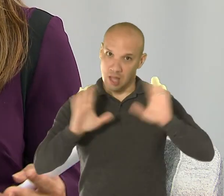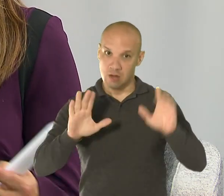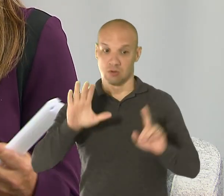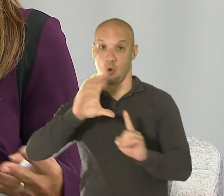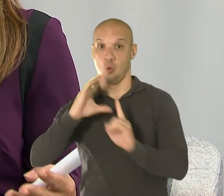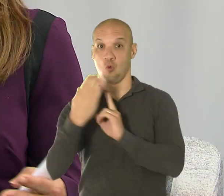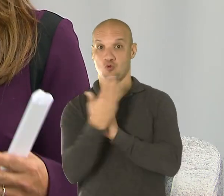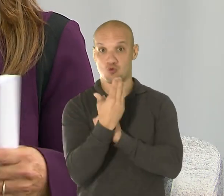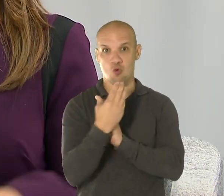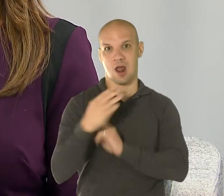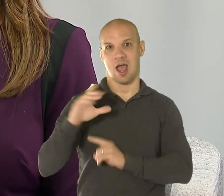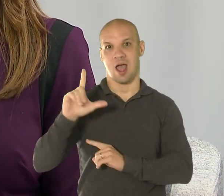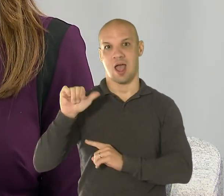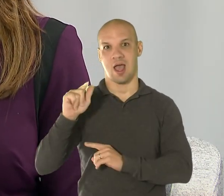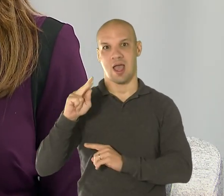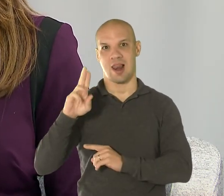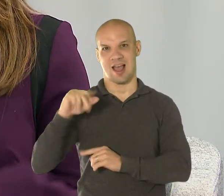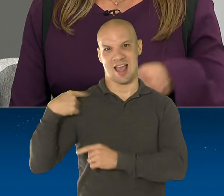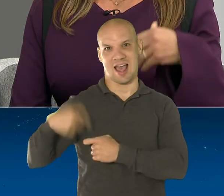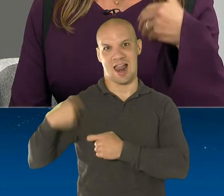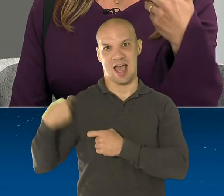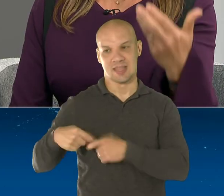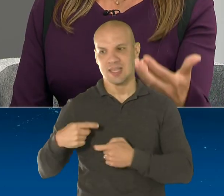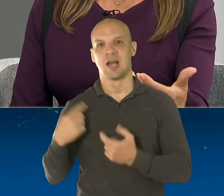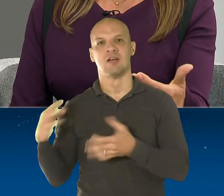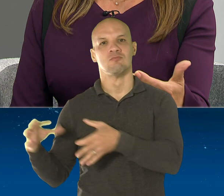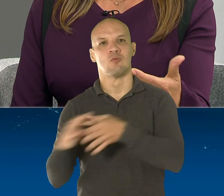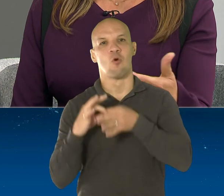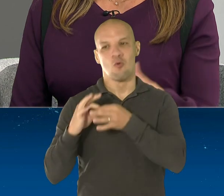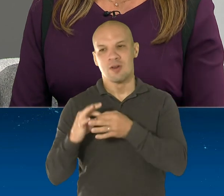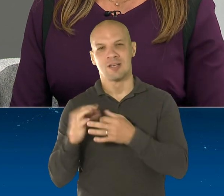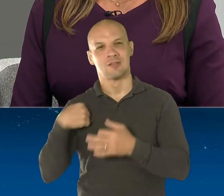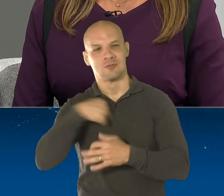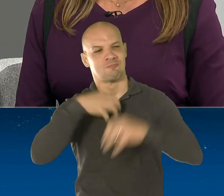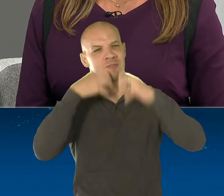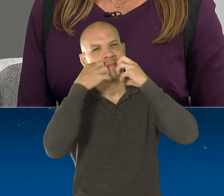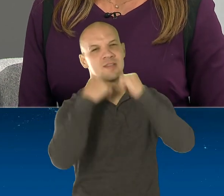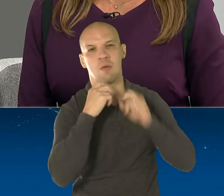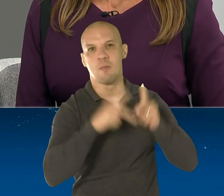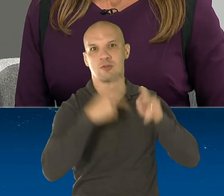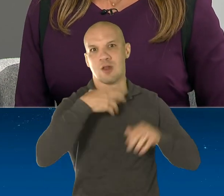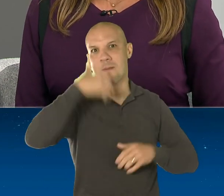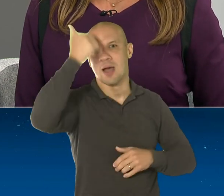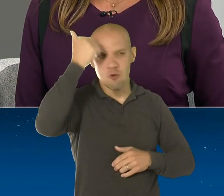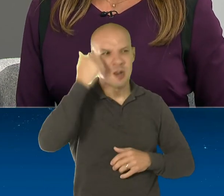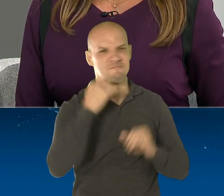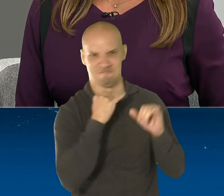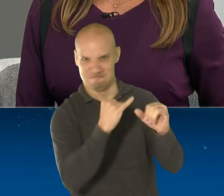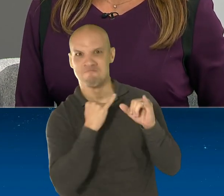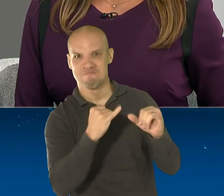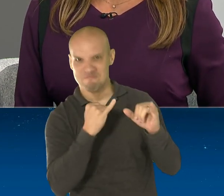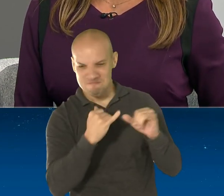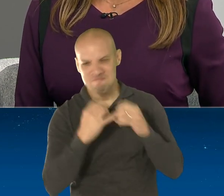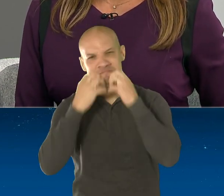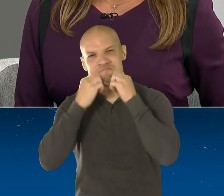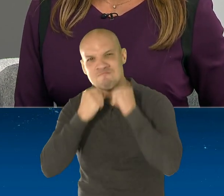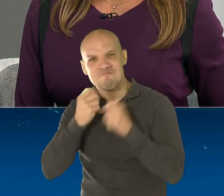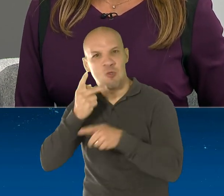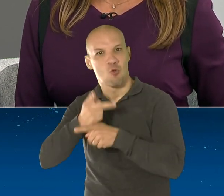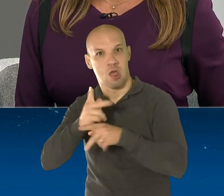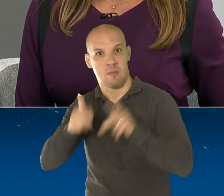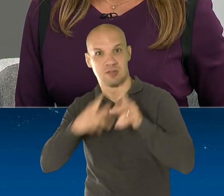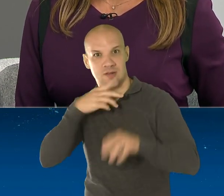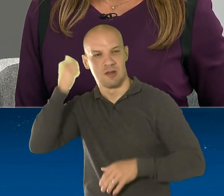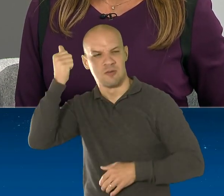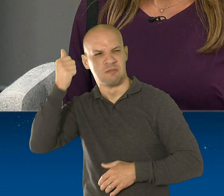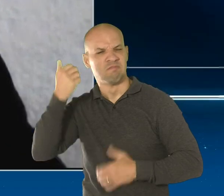nos une en cuanto al valor de cuidar a ese adulto mayor. Así que, ¿cuál es la situación del cuidador en México,